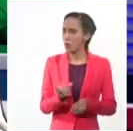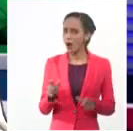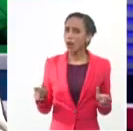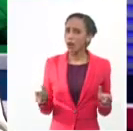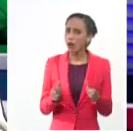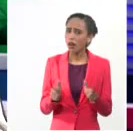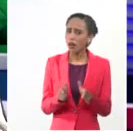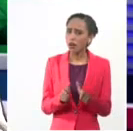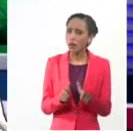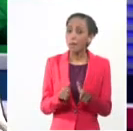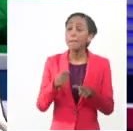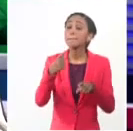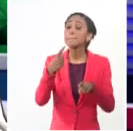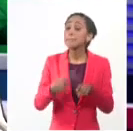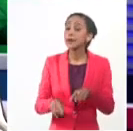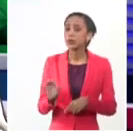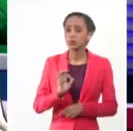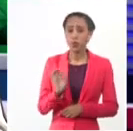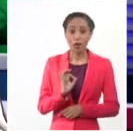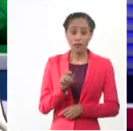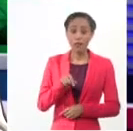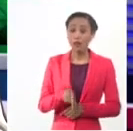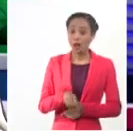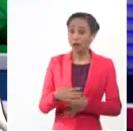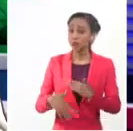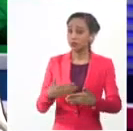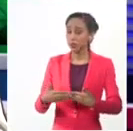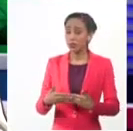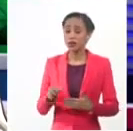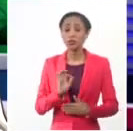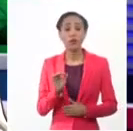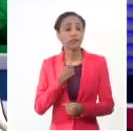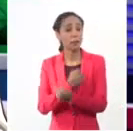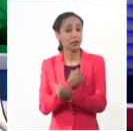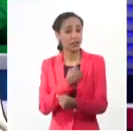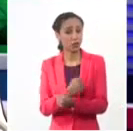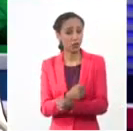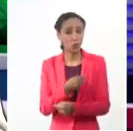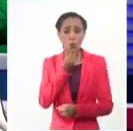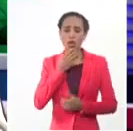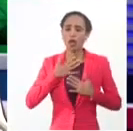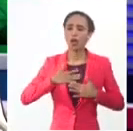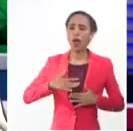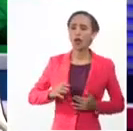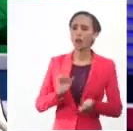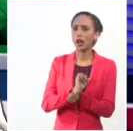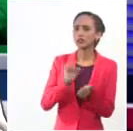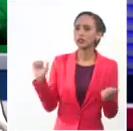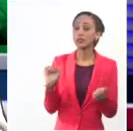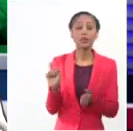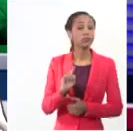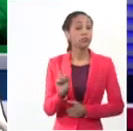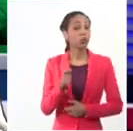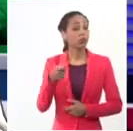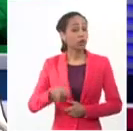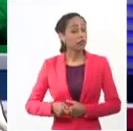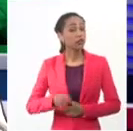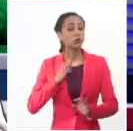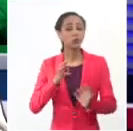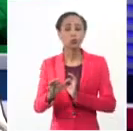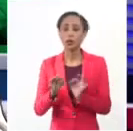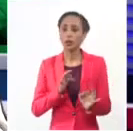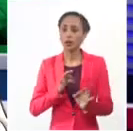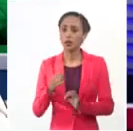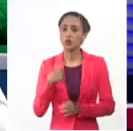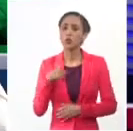pero indiscutiblemente todavía el riesgo está presente, y yo lo digo y lo entro en